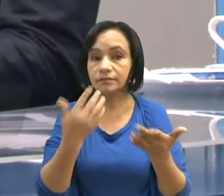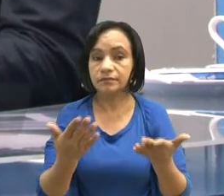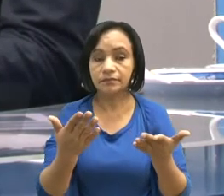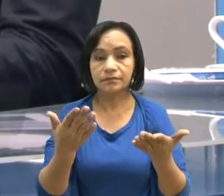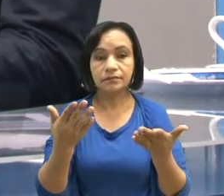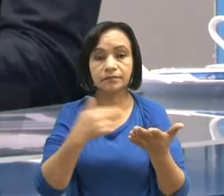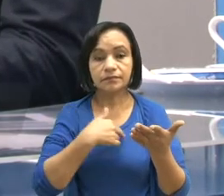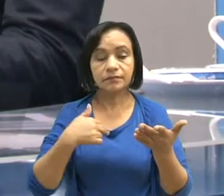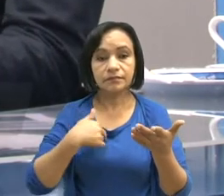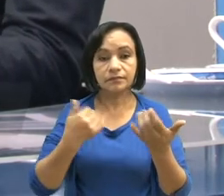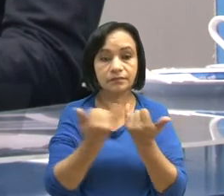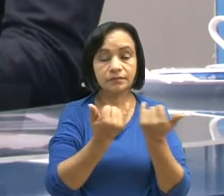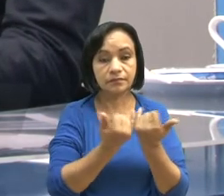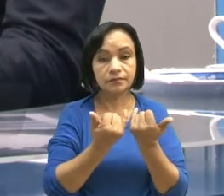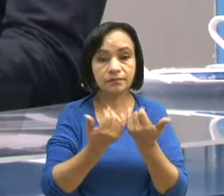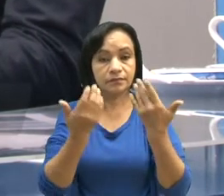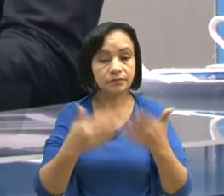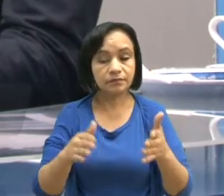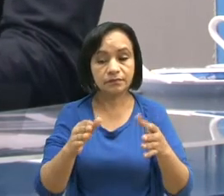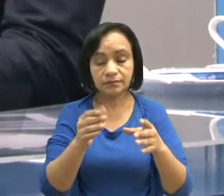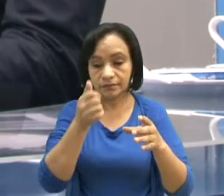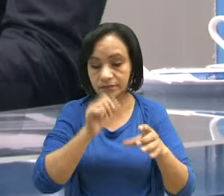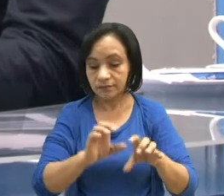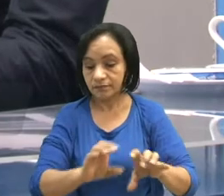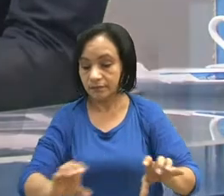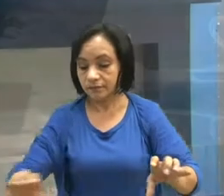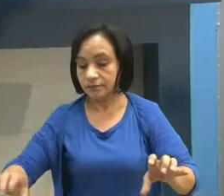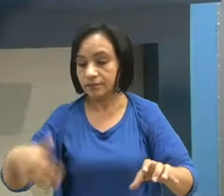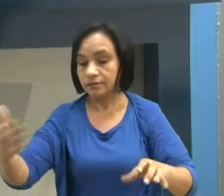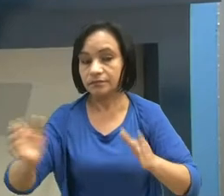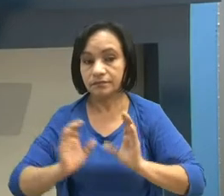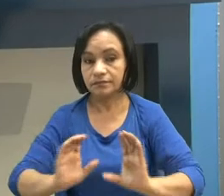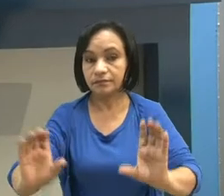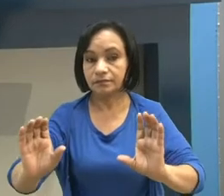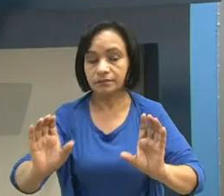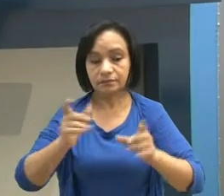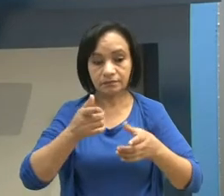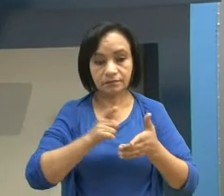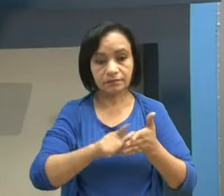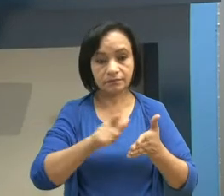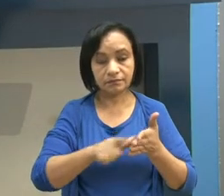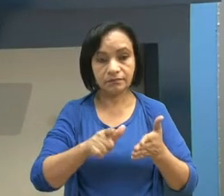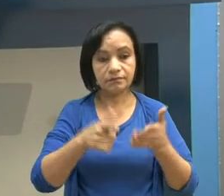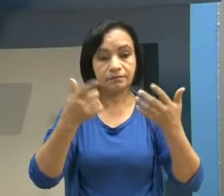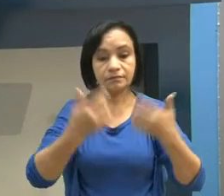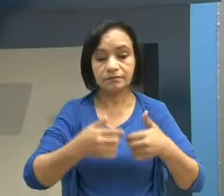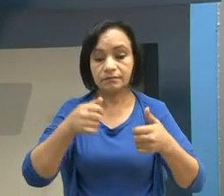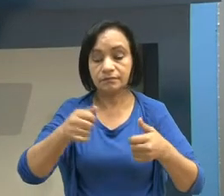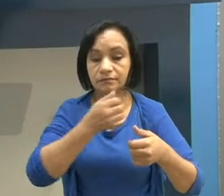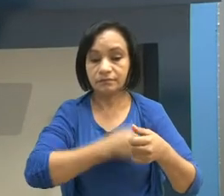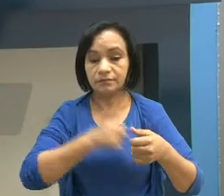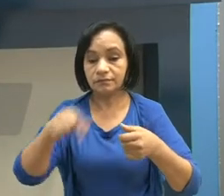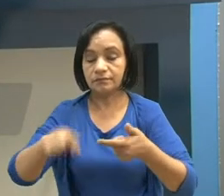nosotros incluimos el alcantarillado sanitario, normalmente se refiere a la tubería y los manholes. Y ya con el saneamiento nosotros estamos incluyendo la planta de tratamiento.